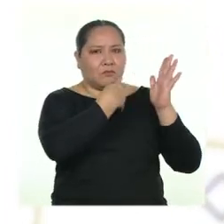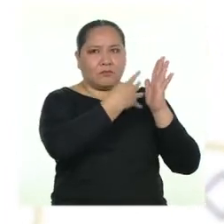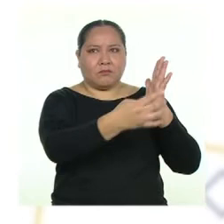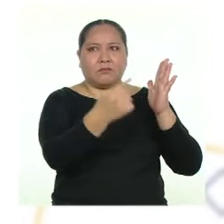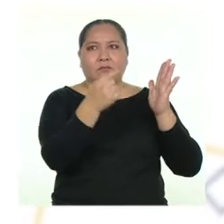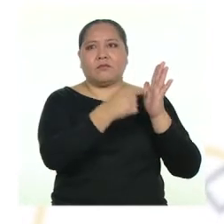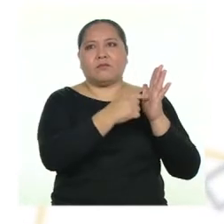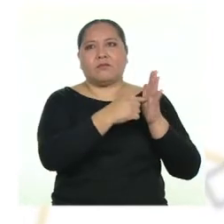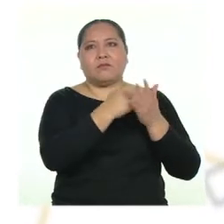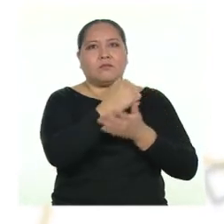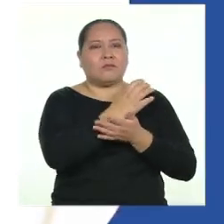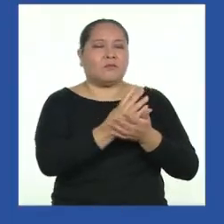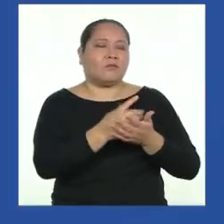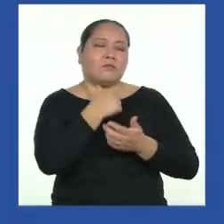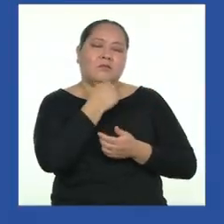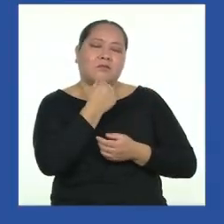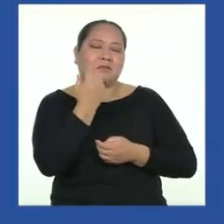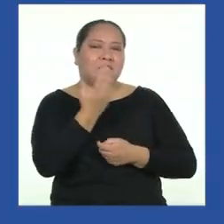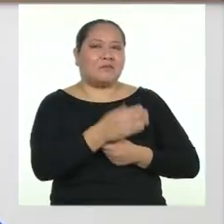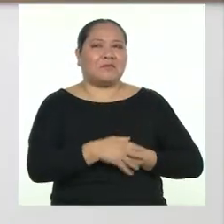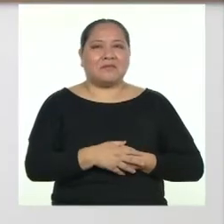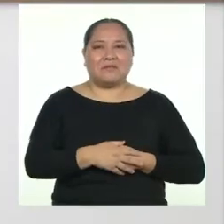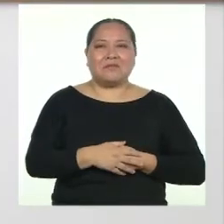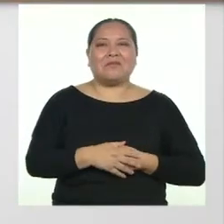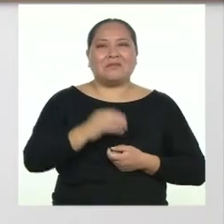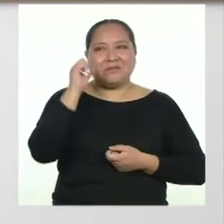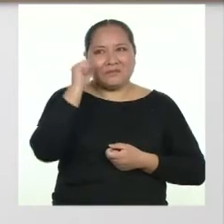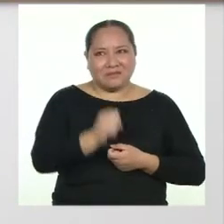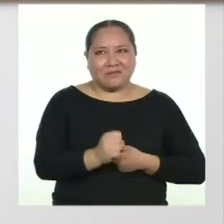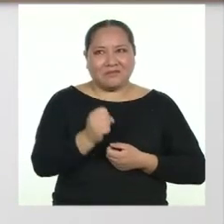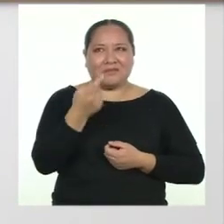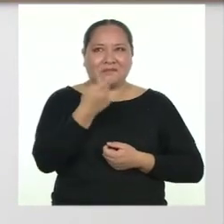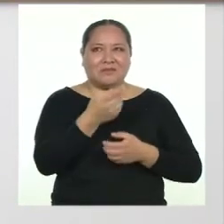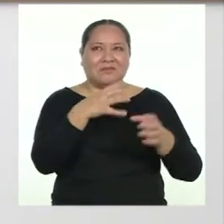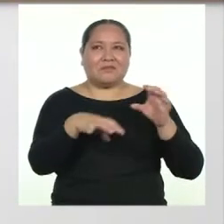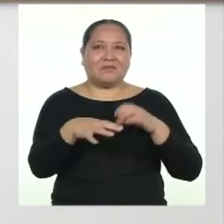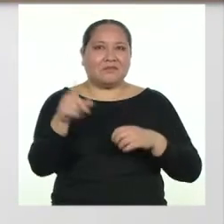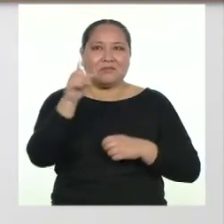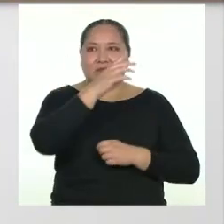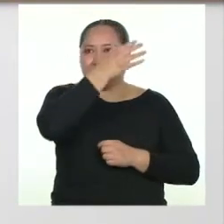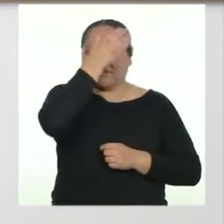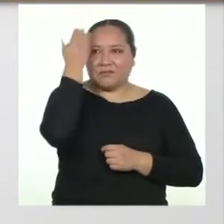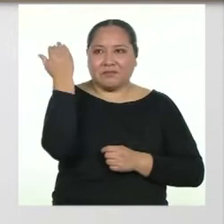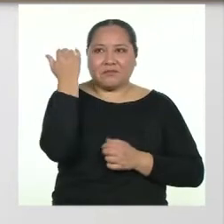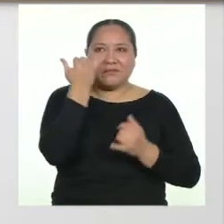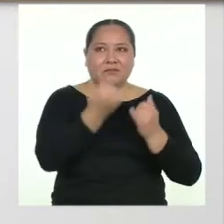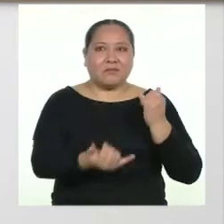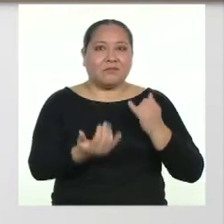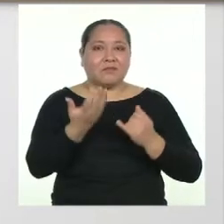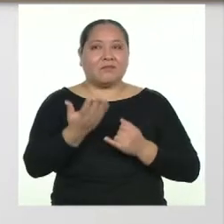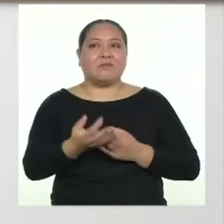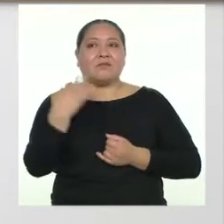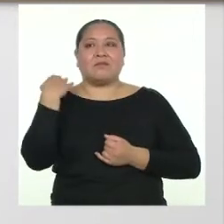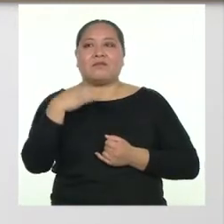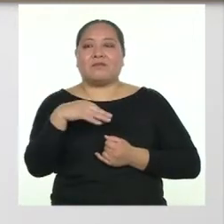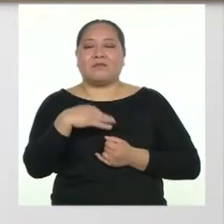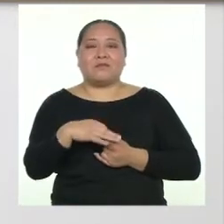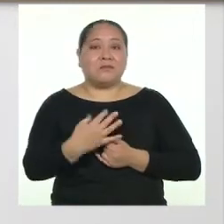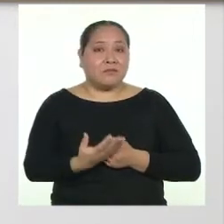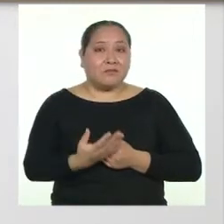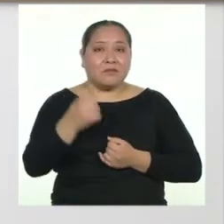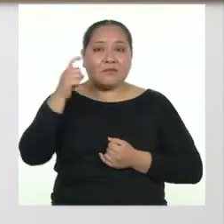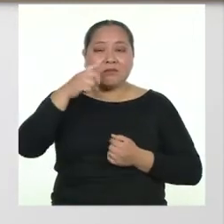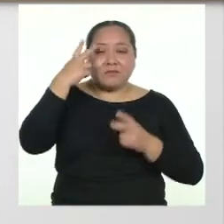la parte que más me gusta. Sí, eso haremos. Y no te olvides que al final siempre debemos